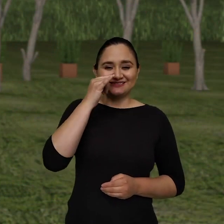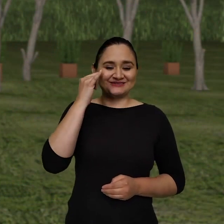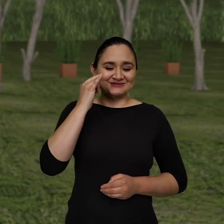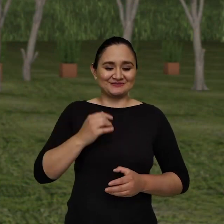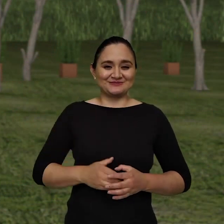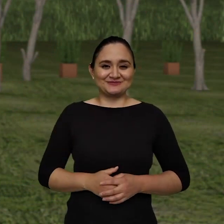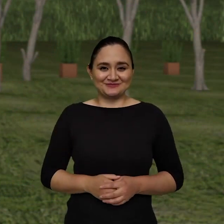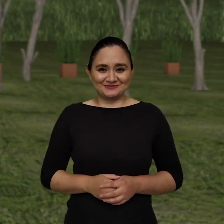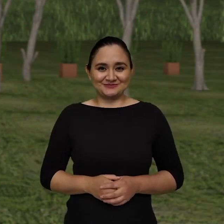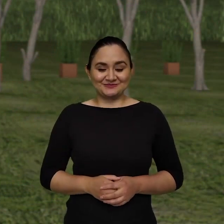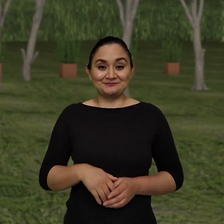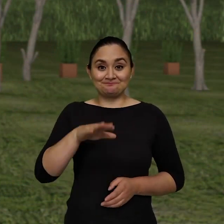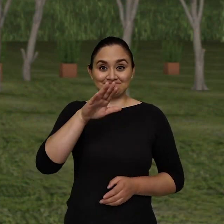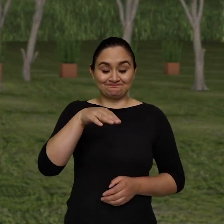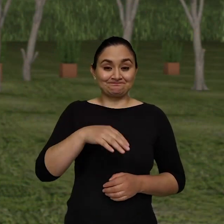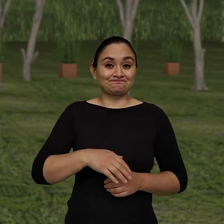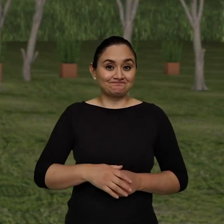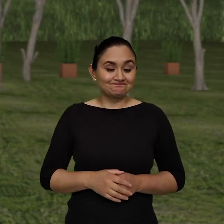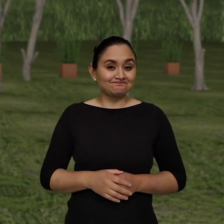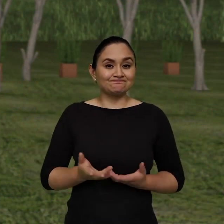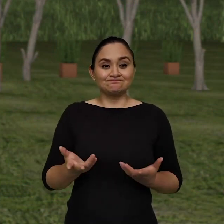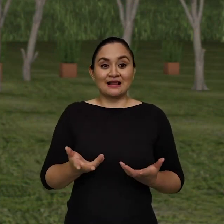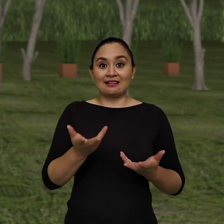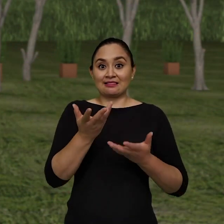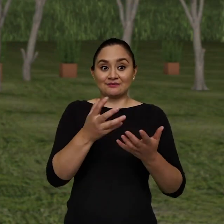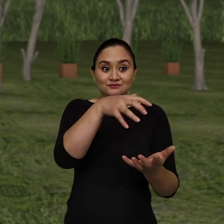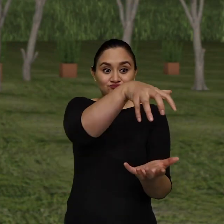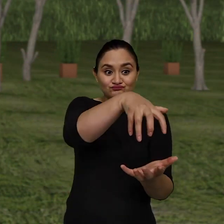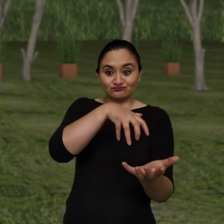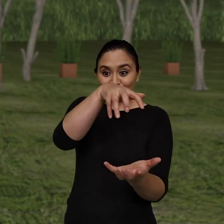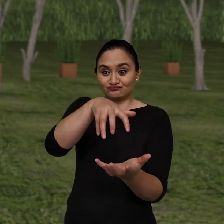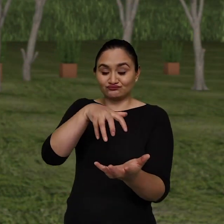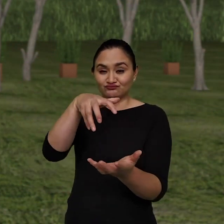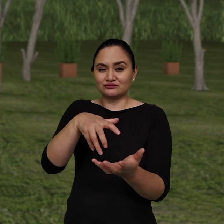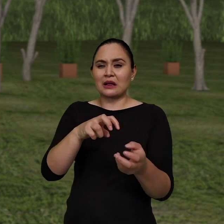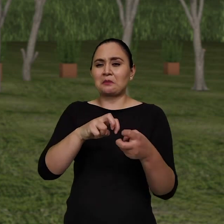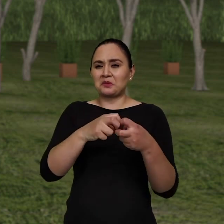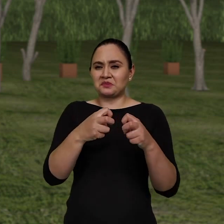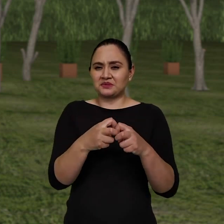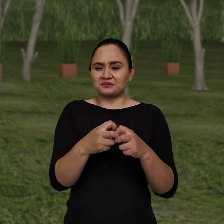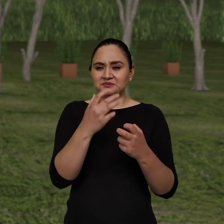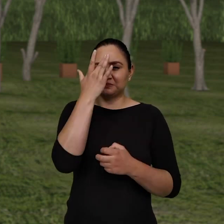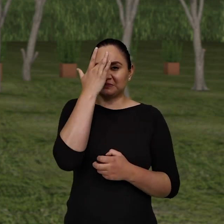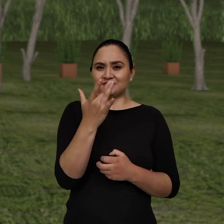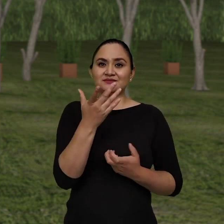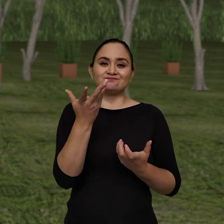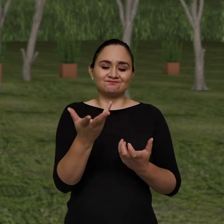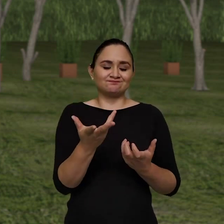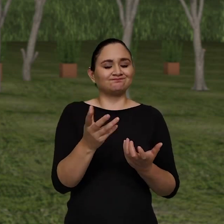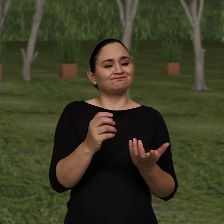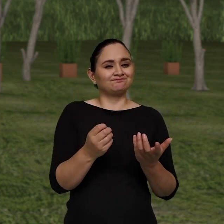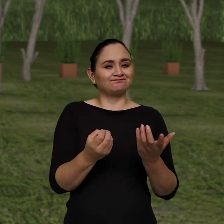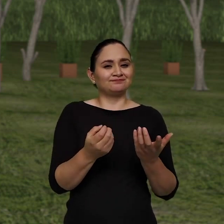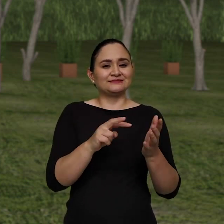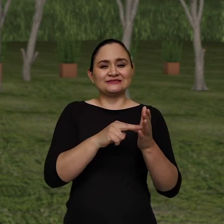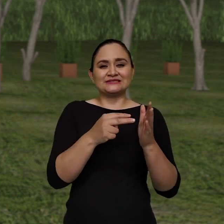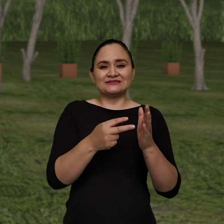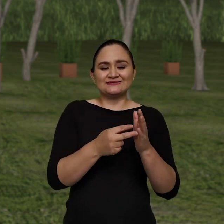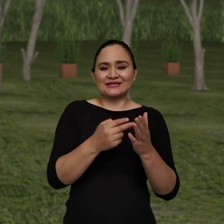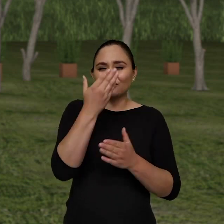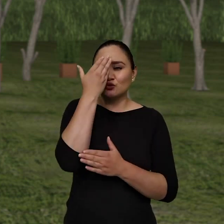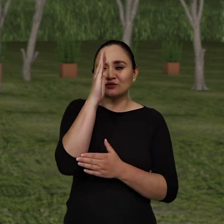Hola, chicas y chicos. La mayor parte de problemas en los cultivos se debe al manejo inadecuado de la planta o de su